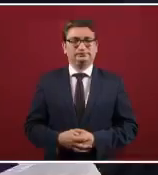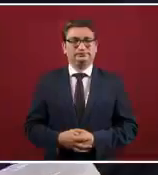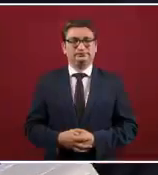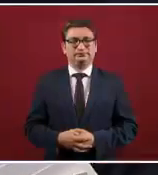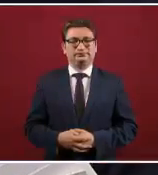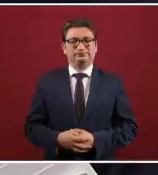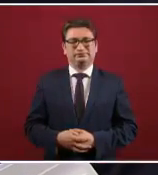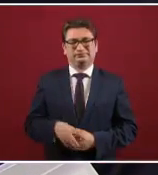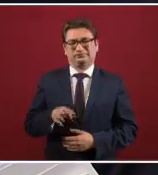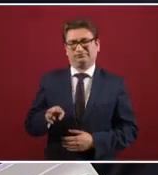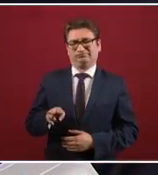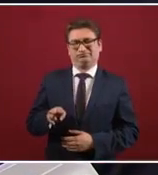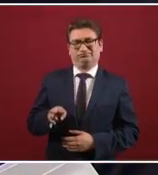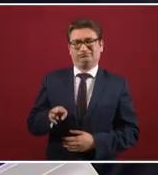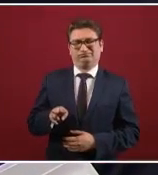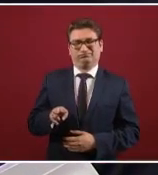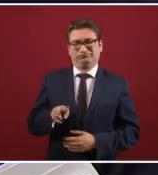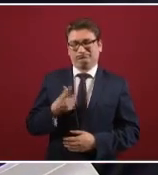deplorable